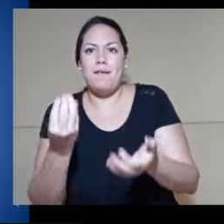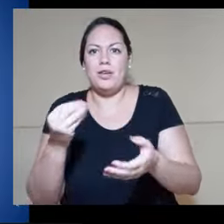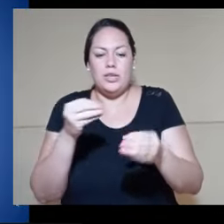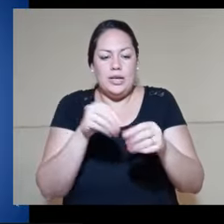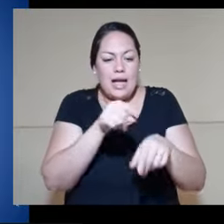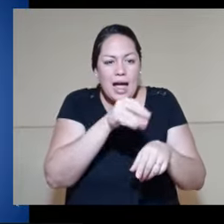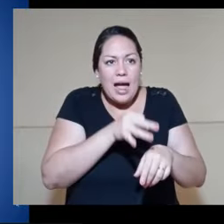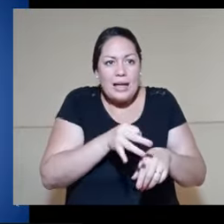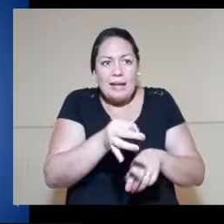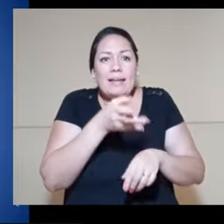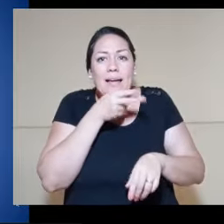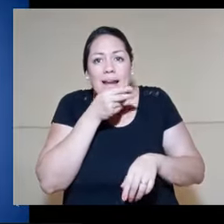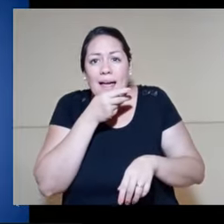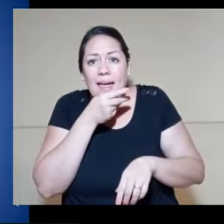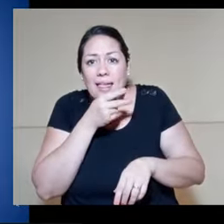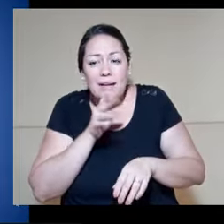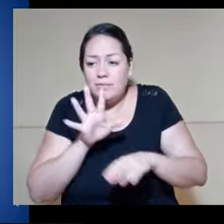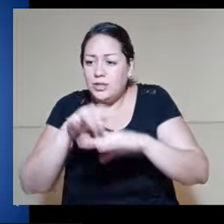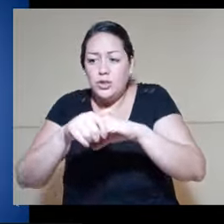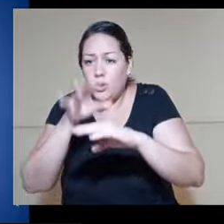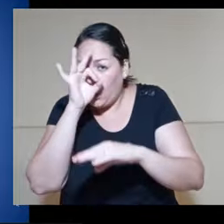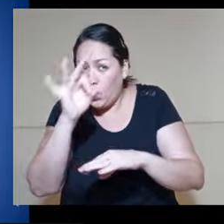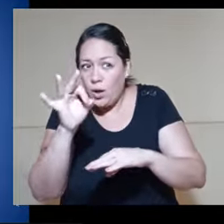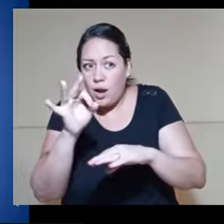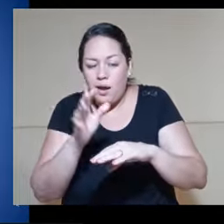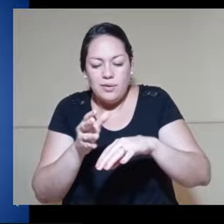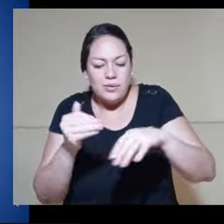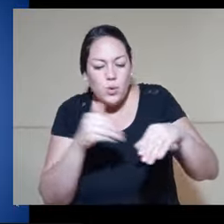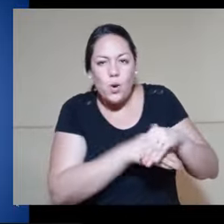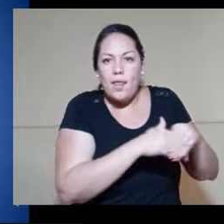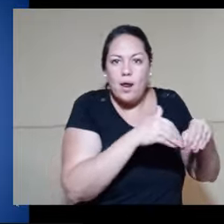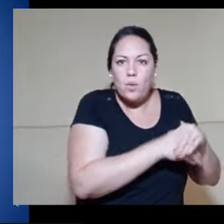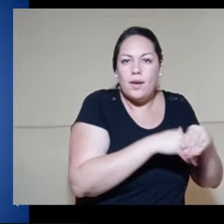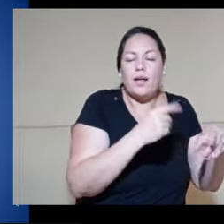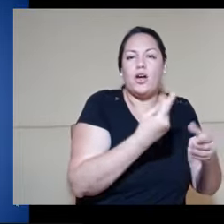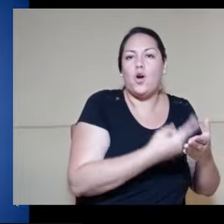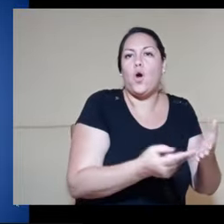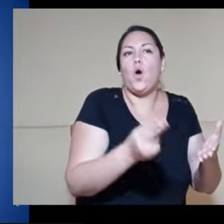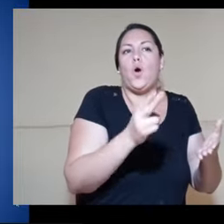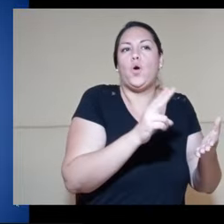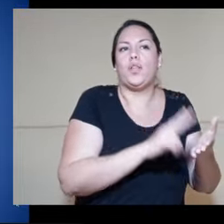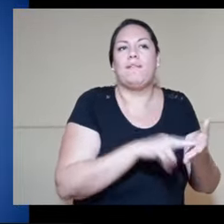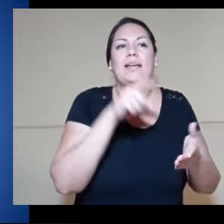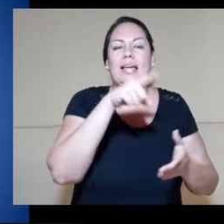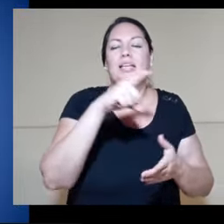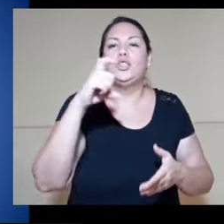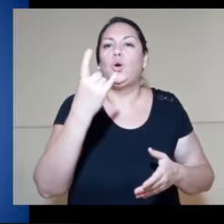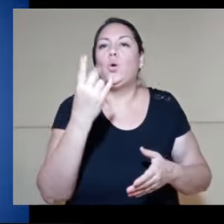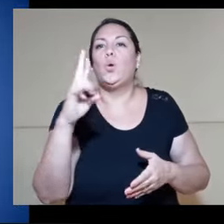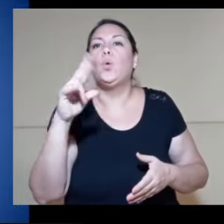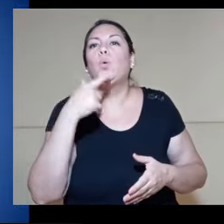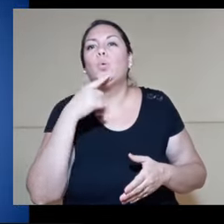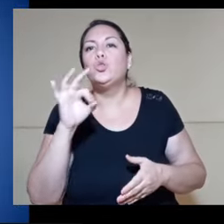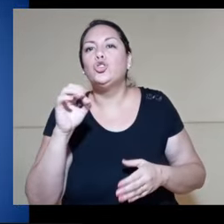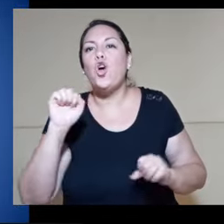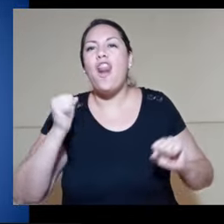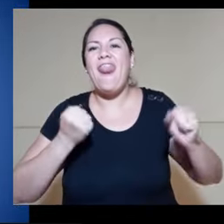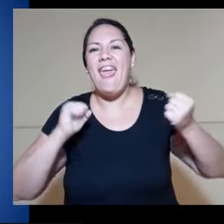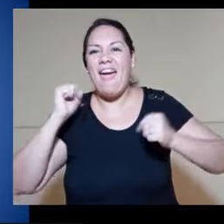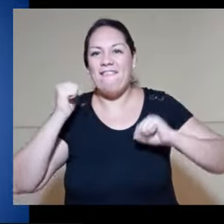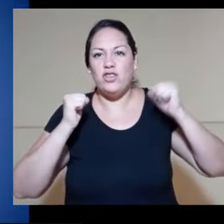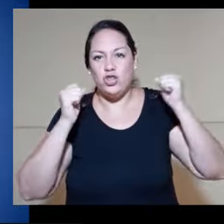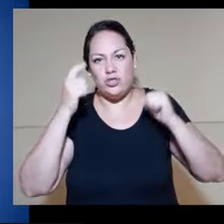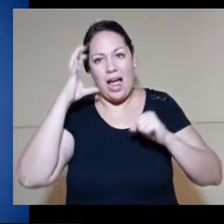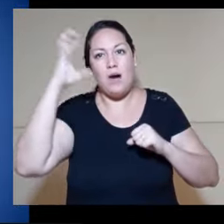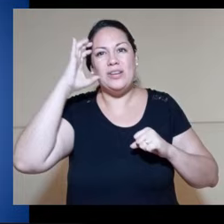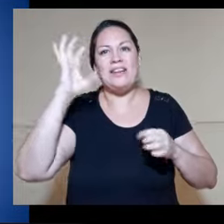mandar a la célula presináptica. Fíjense. Acá viene el impulso nervioso, ¿no es cierto? Porque esta